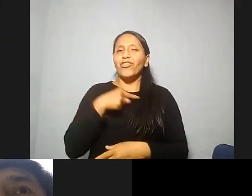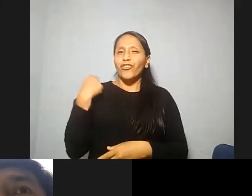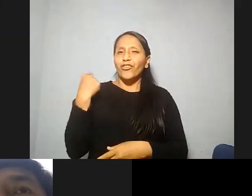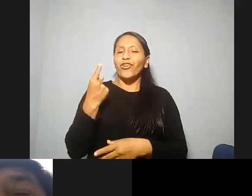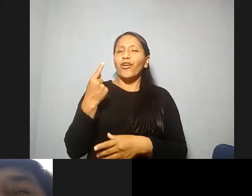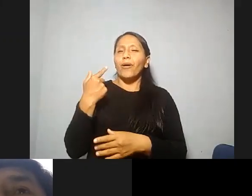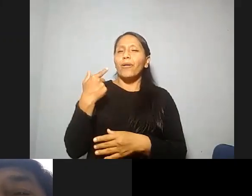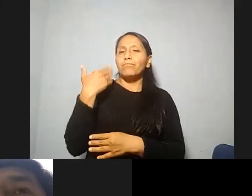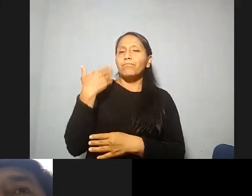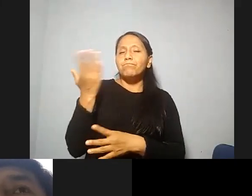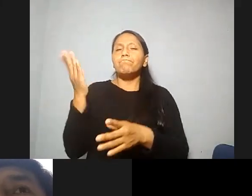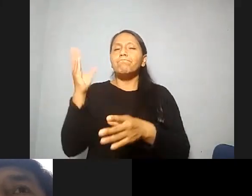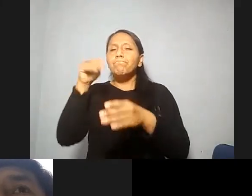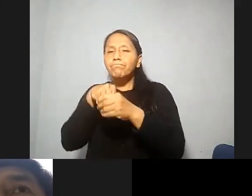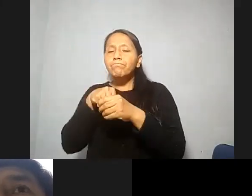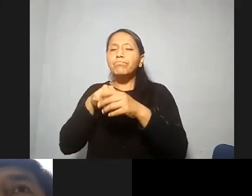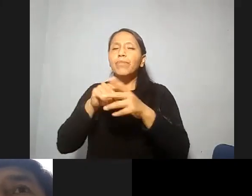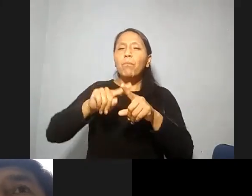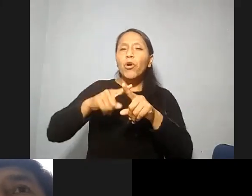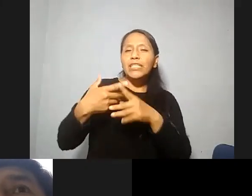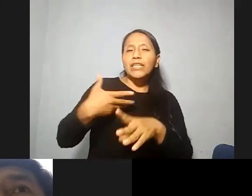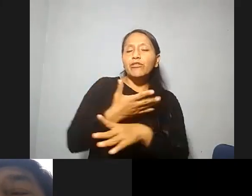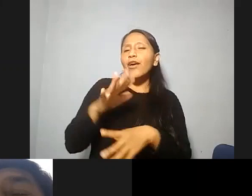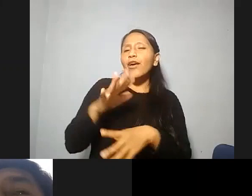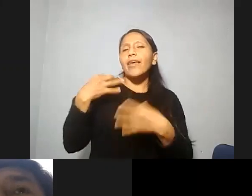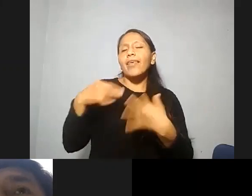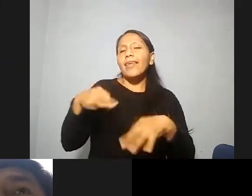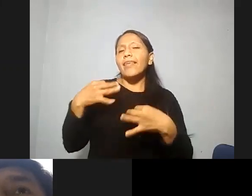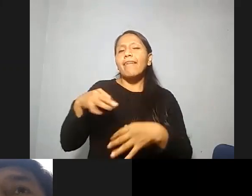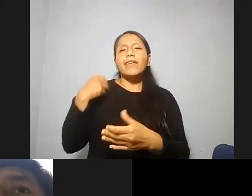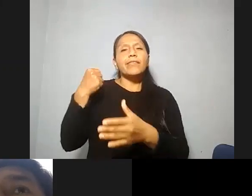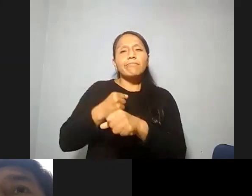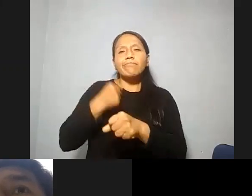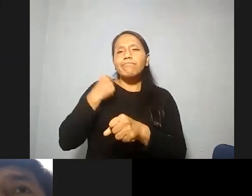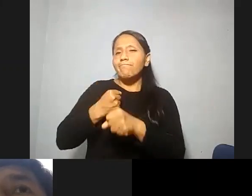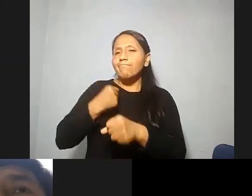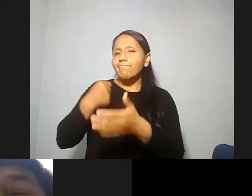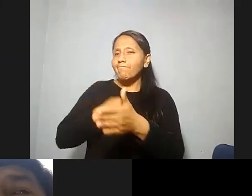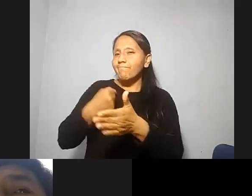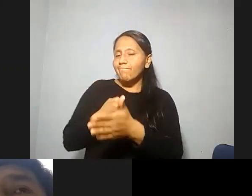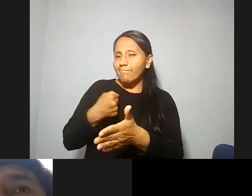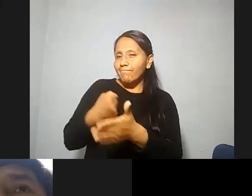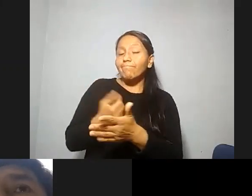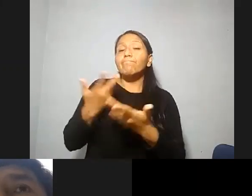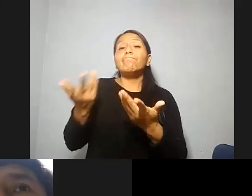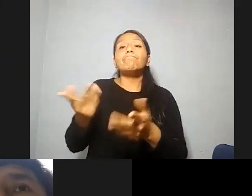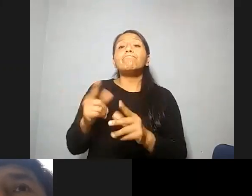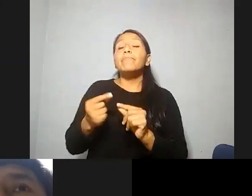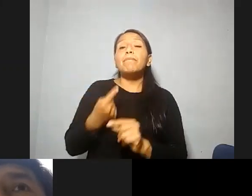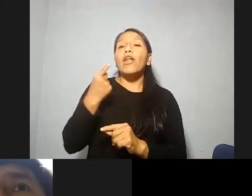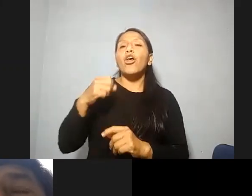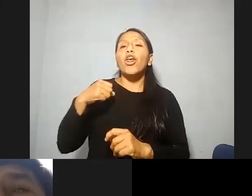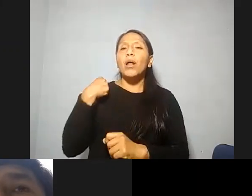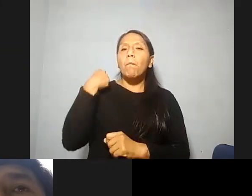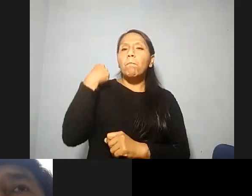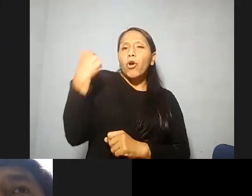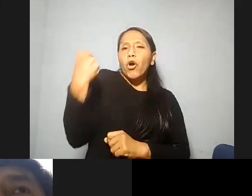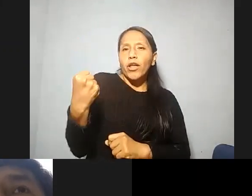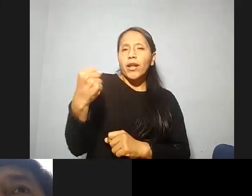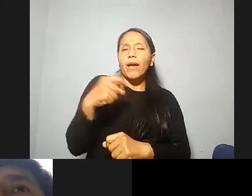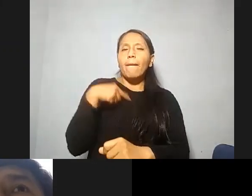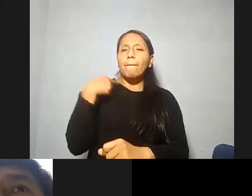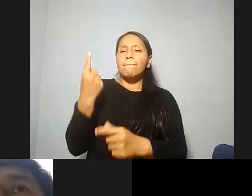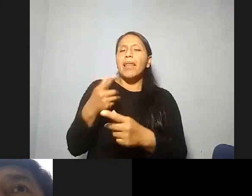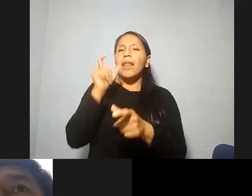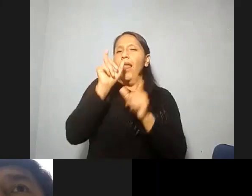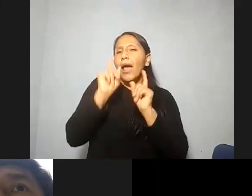poder incursionar en la política social requiere de mucho trabajo y, en primer lugar, sobre todo, del empoderamiento, ¿sí?, de la misma persona